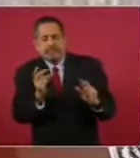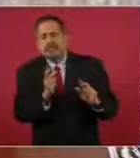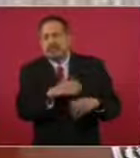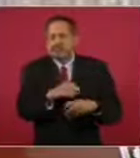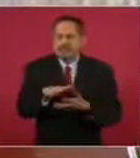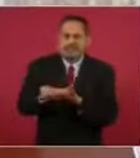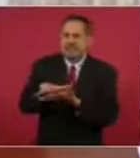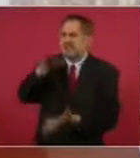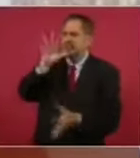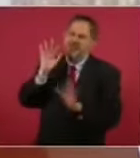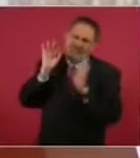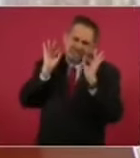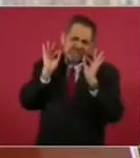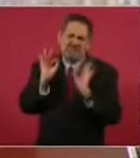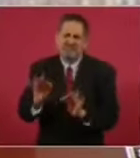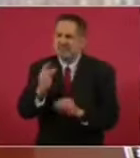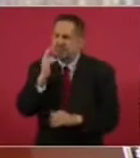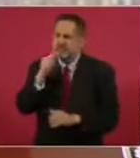lo que